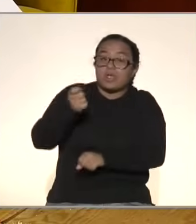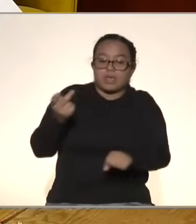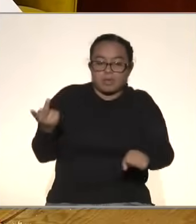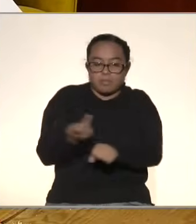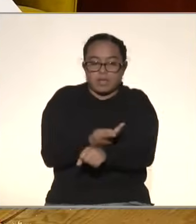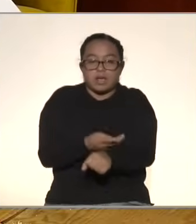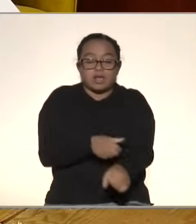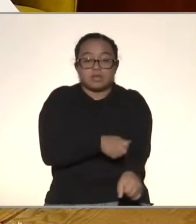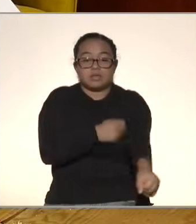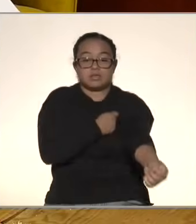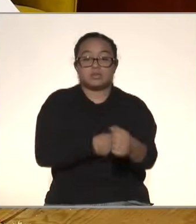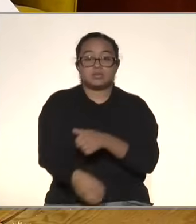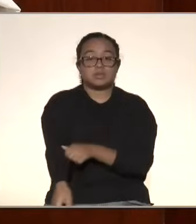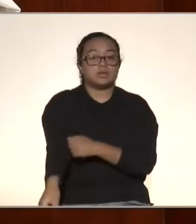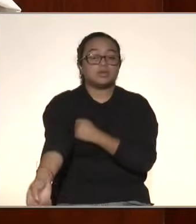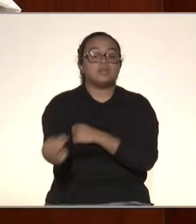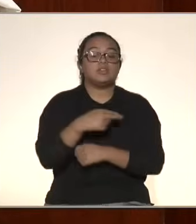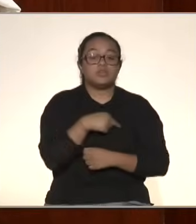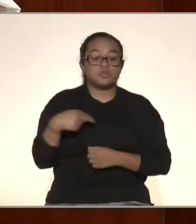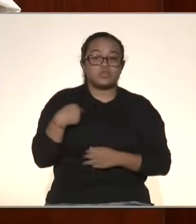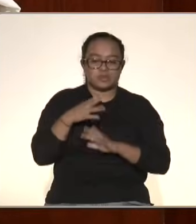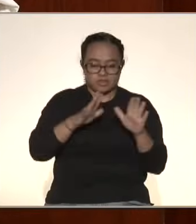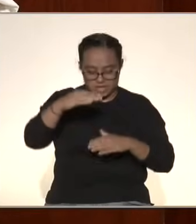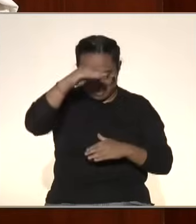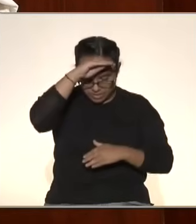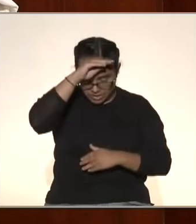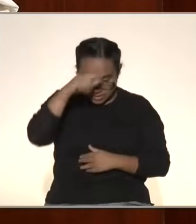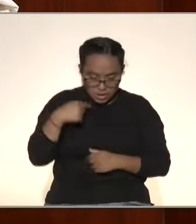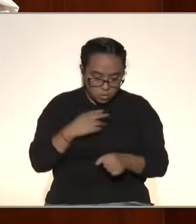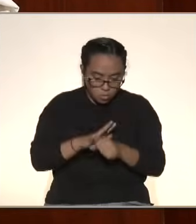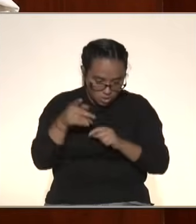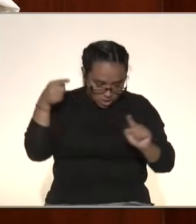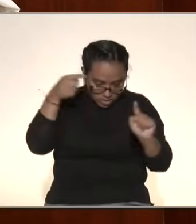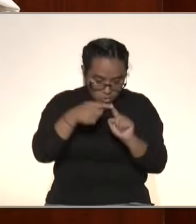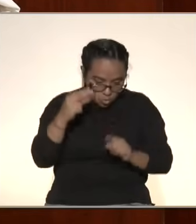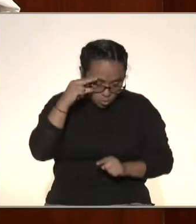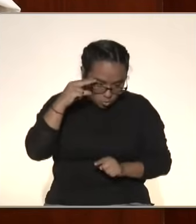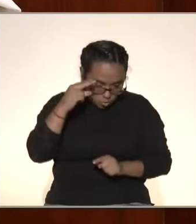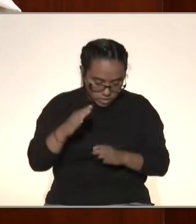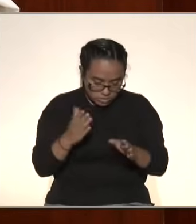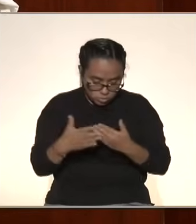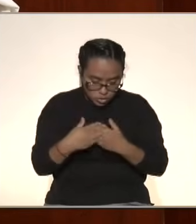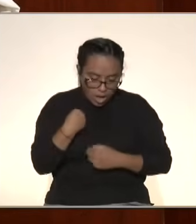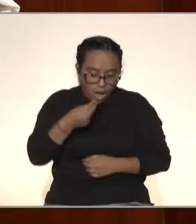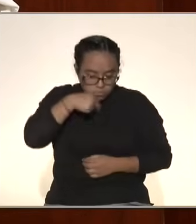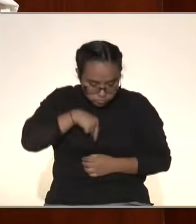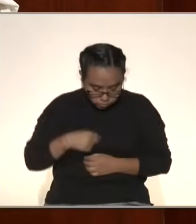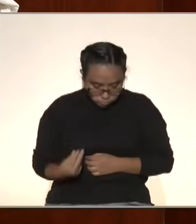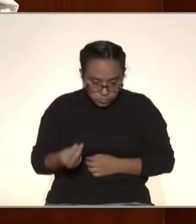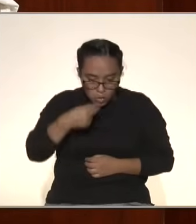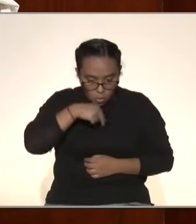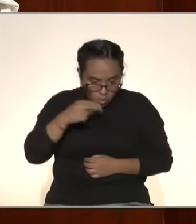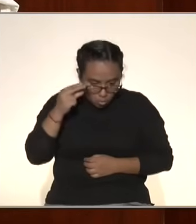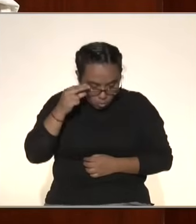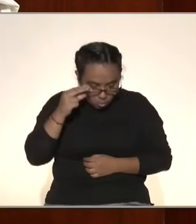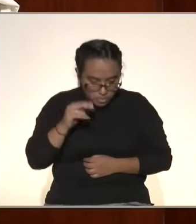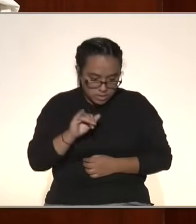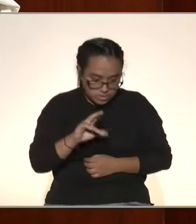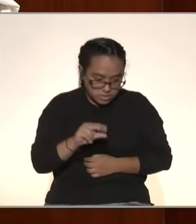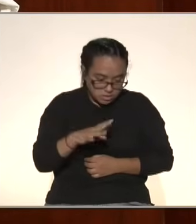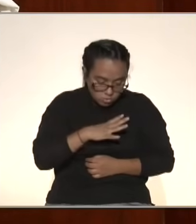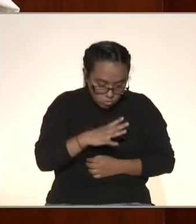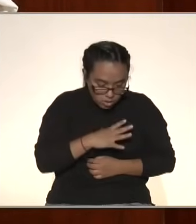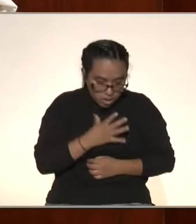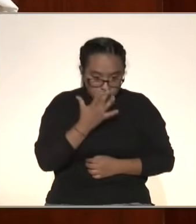de comernos las uvas y pensar el propósito y pensar desde si va a haber uvas o no,